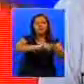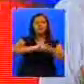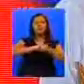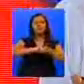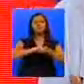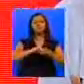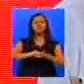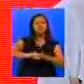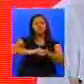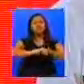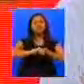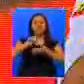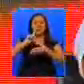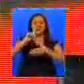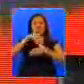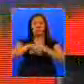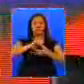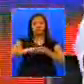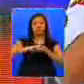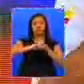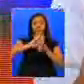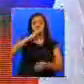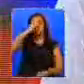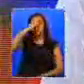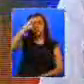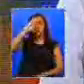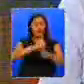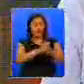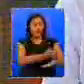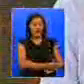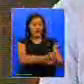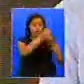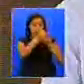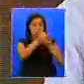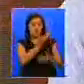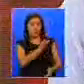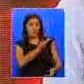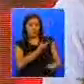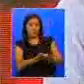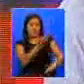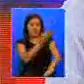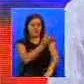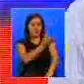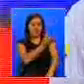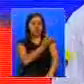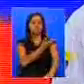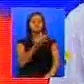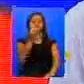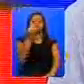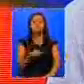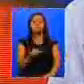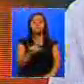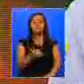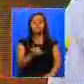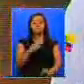a los latinoamericanos. Los cubanos nos ayudaron a construir la Misión Solidaria Manuel Espejo. Hoy la atención